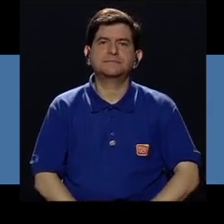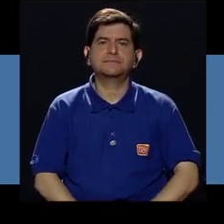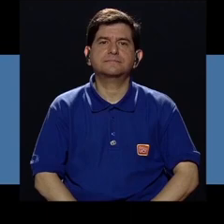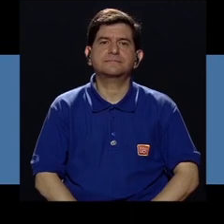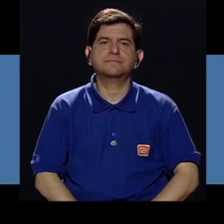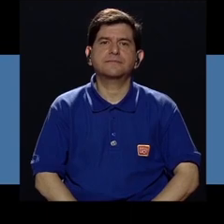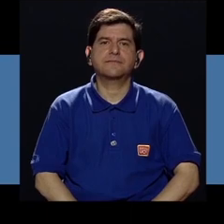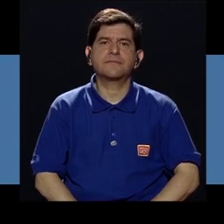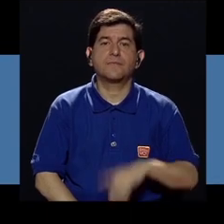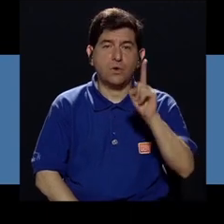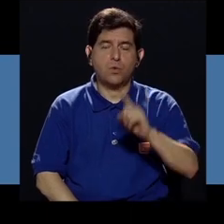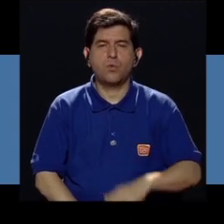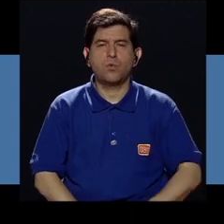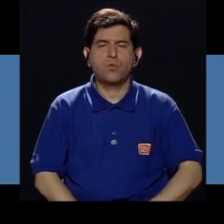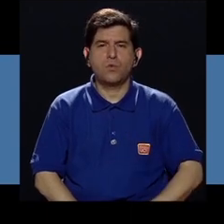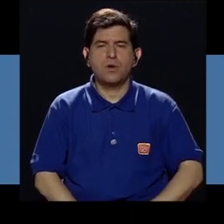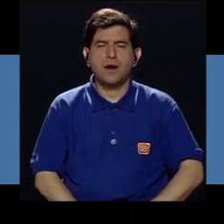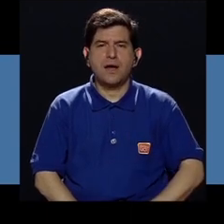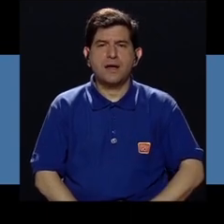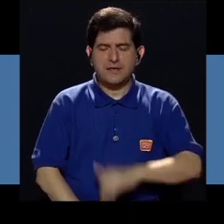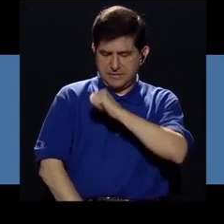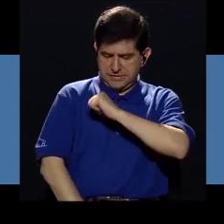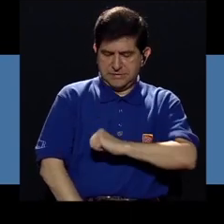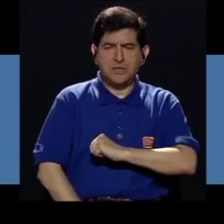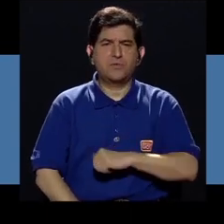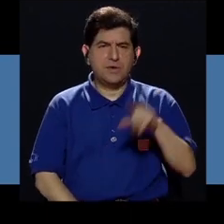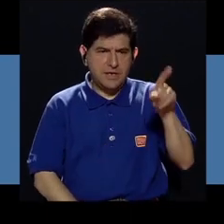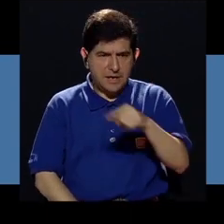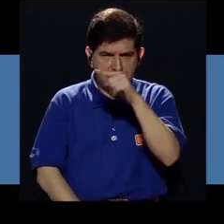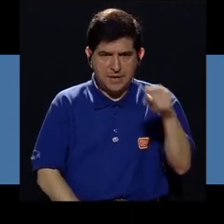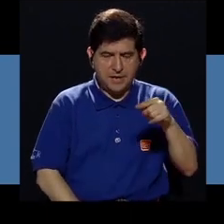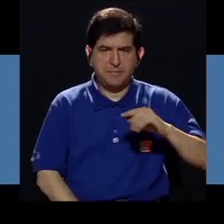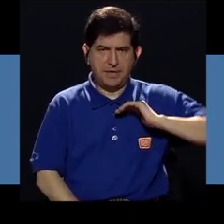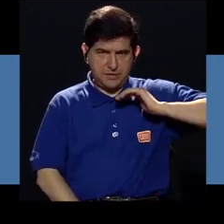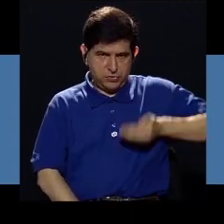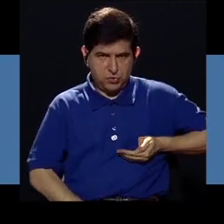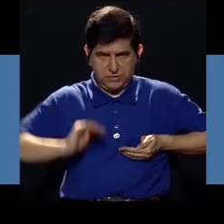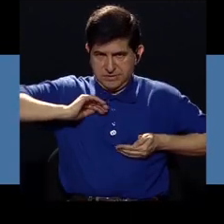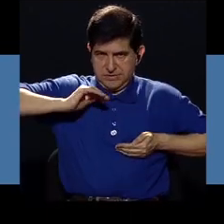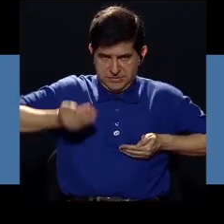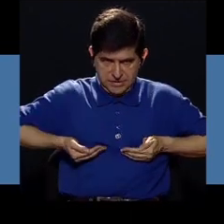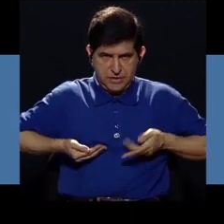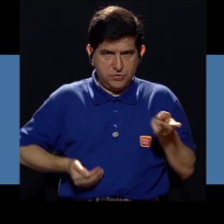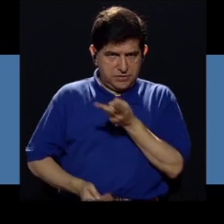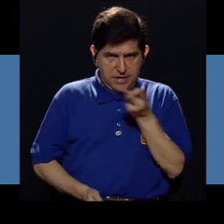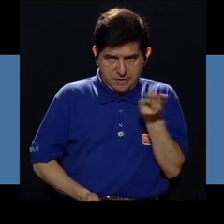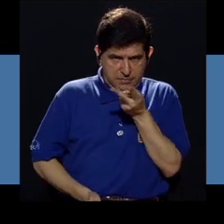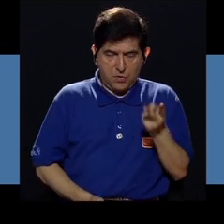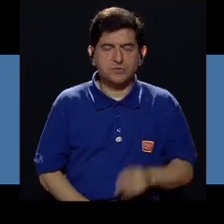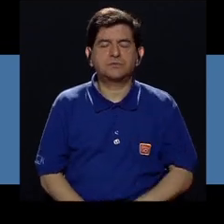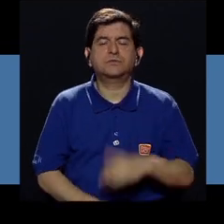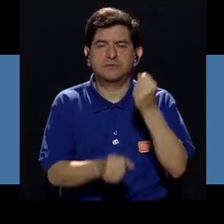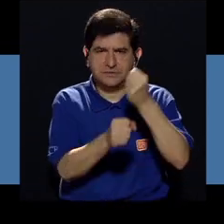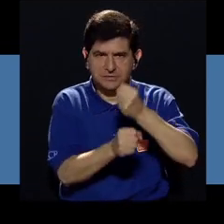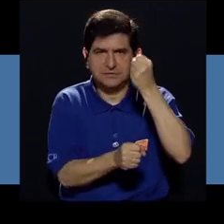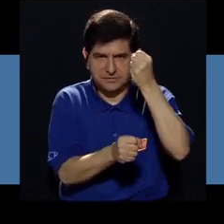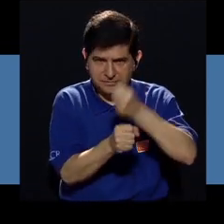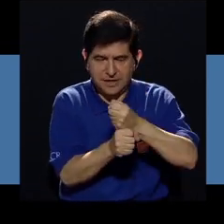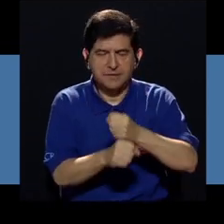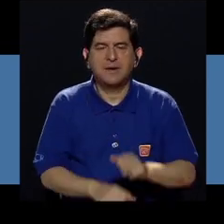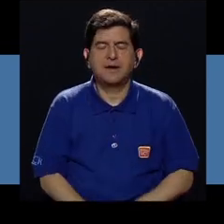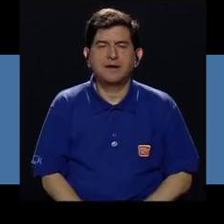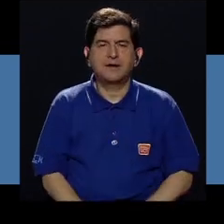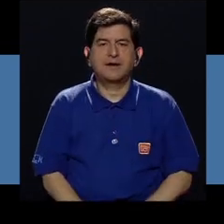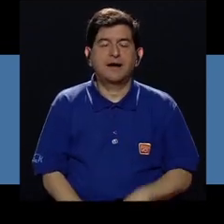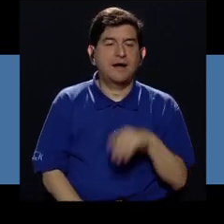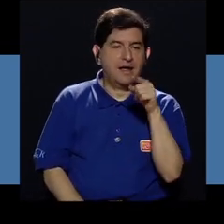hizo una mastectomía bilateral y ella trabaja ella